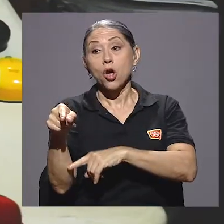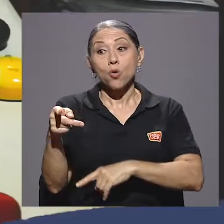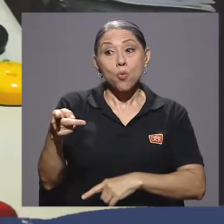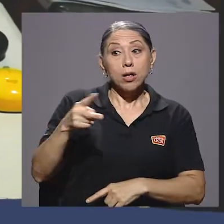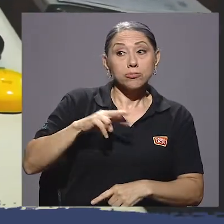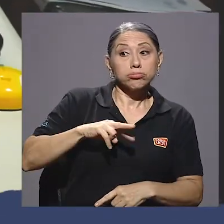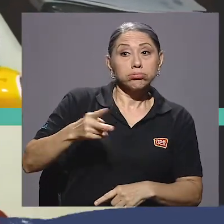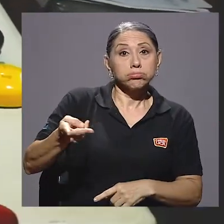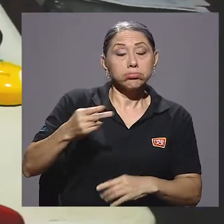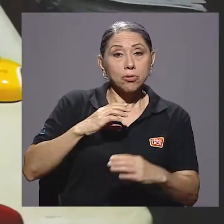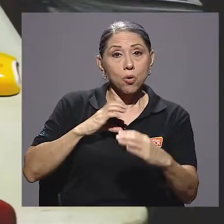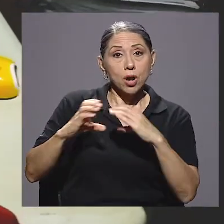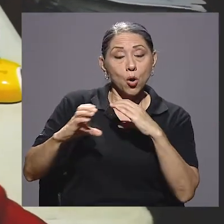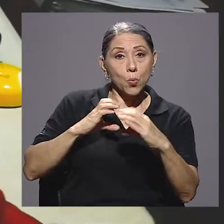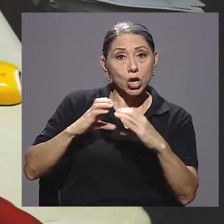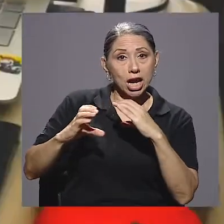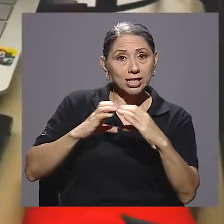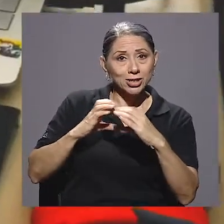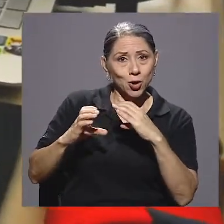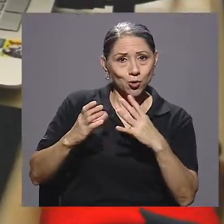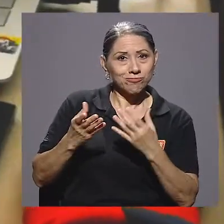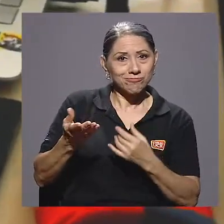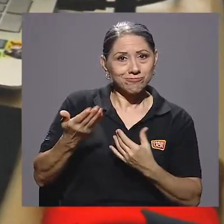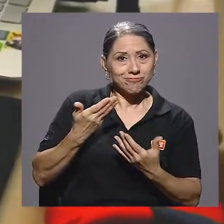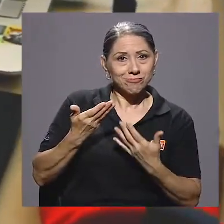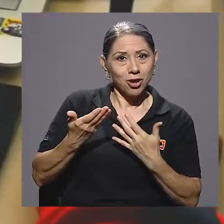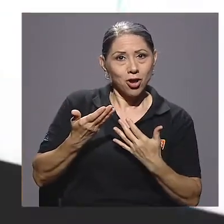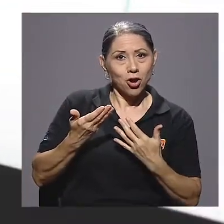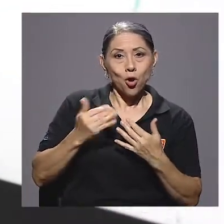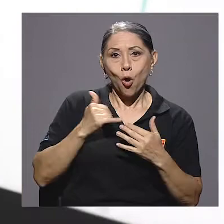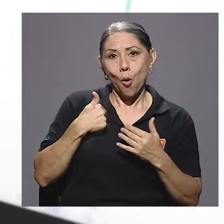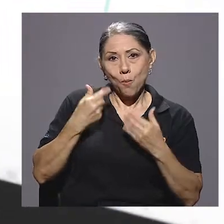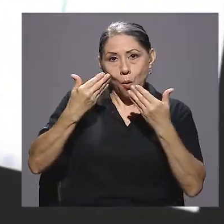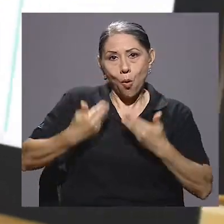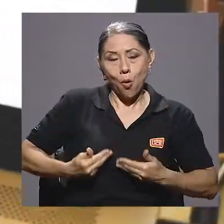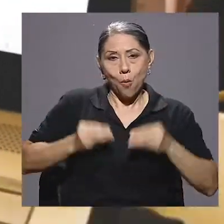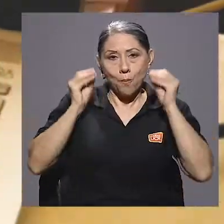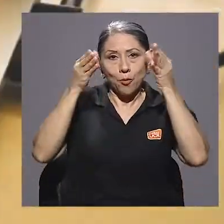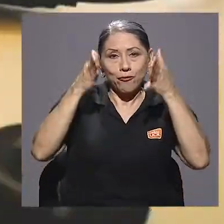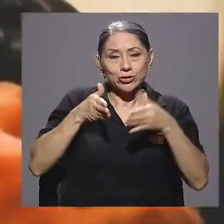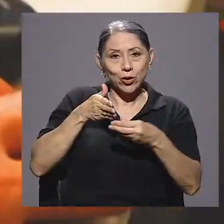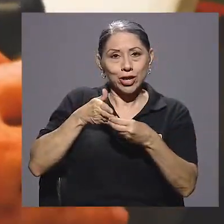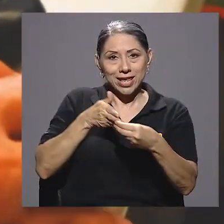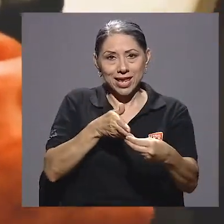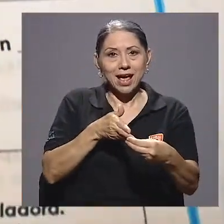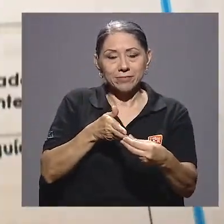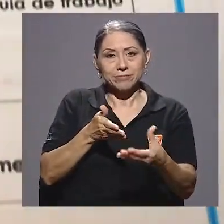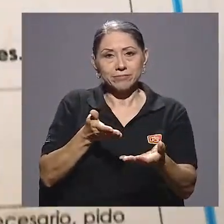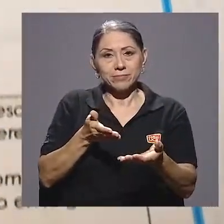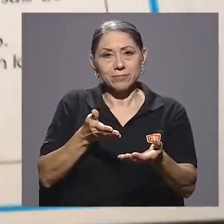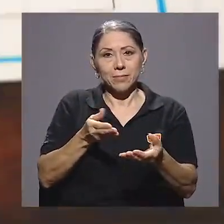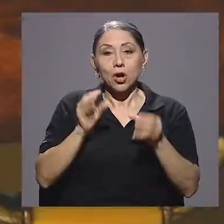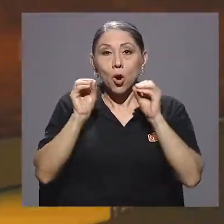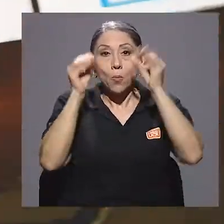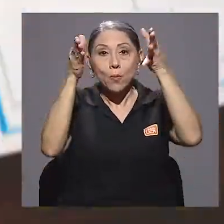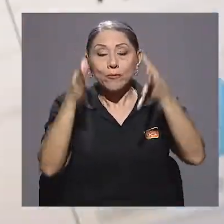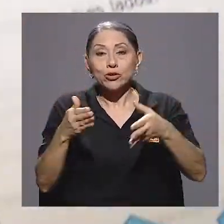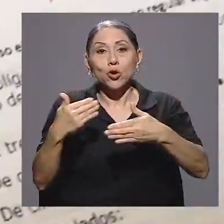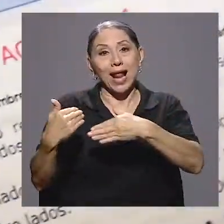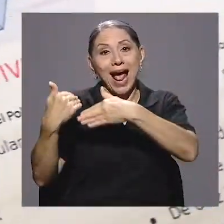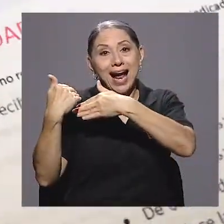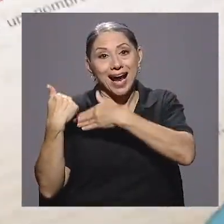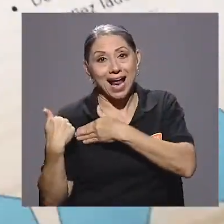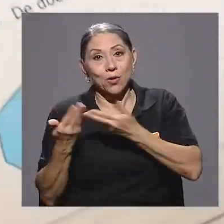cuando mantenemos una comunicación como profesor guía, como profesor a cargo